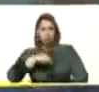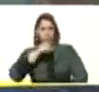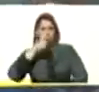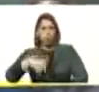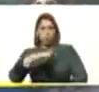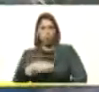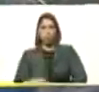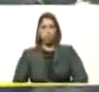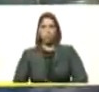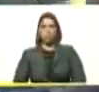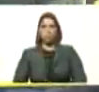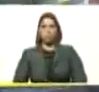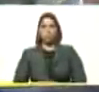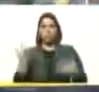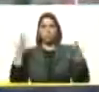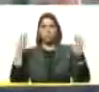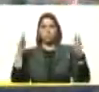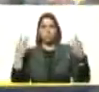pueblo.